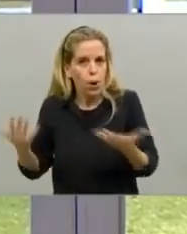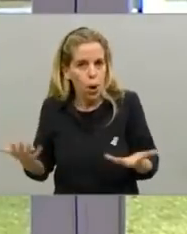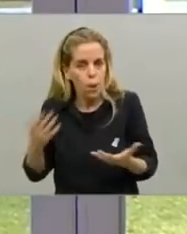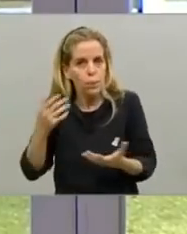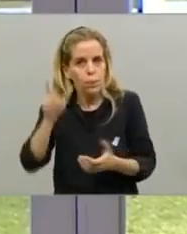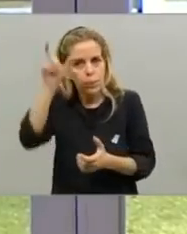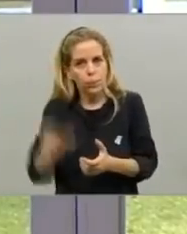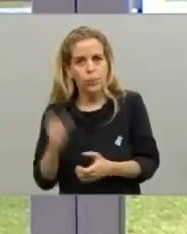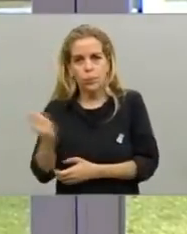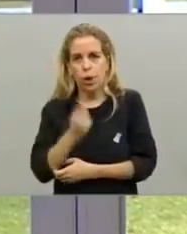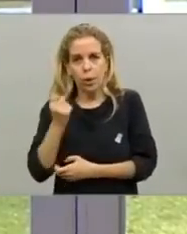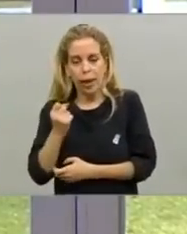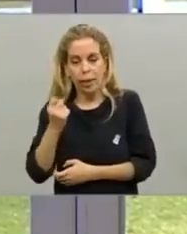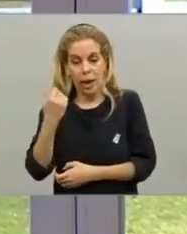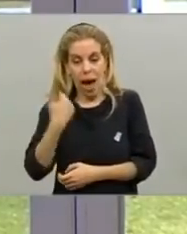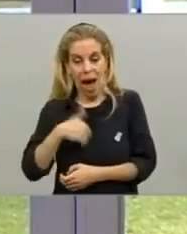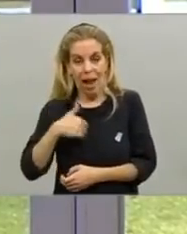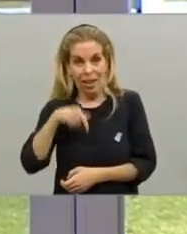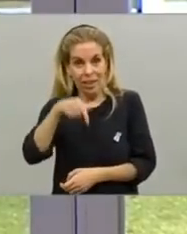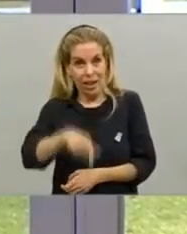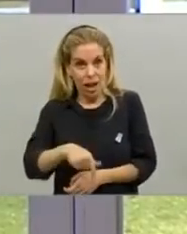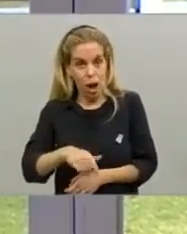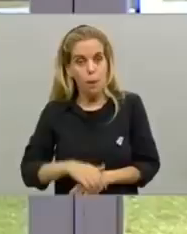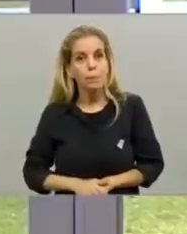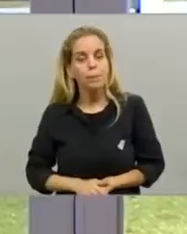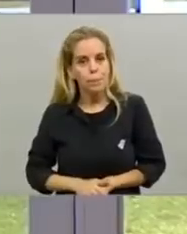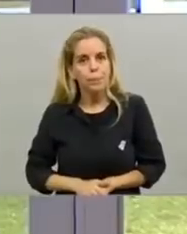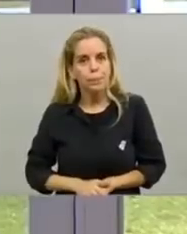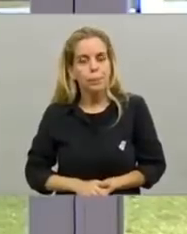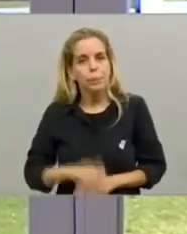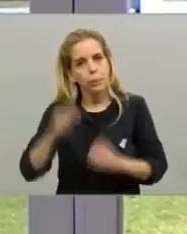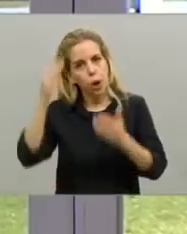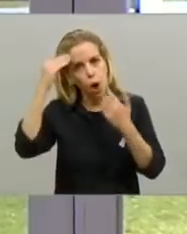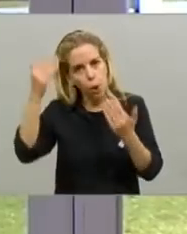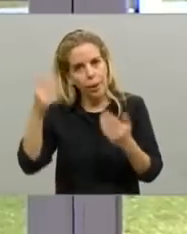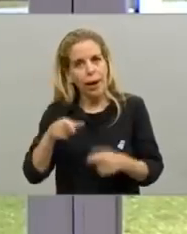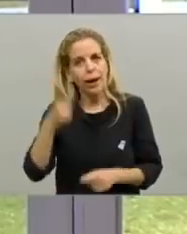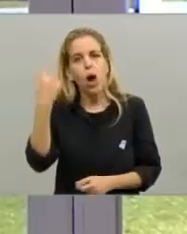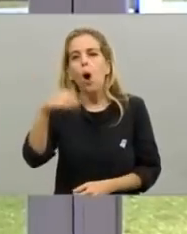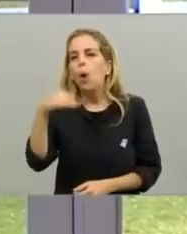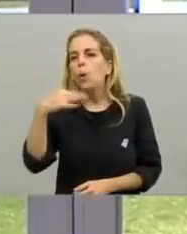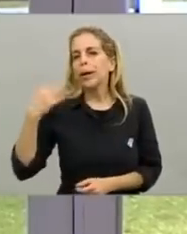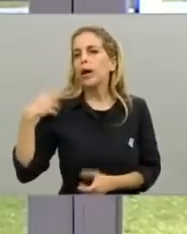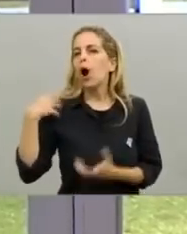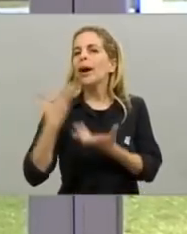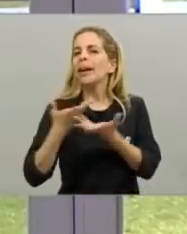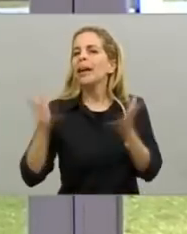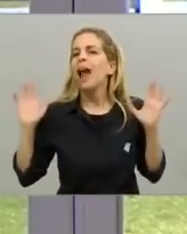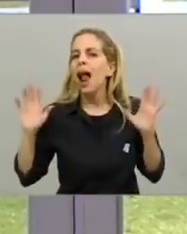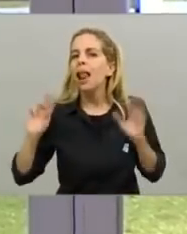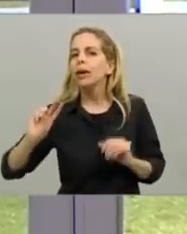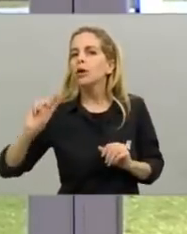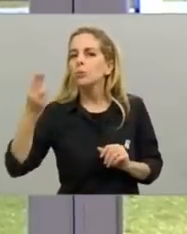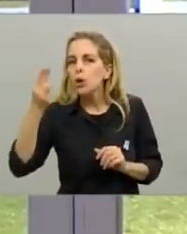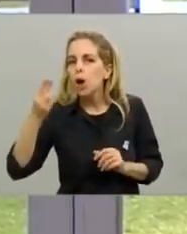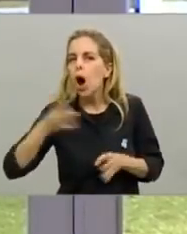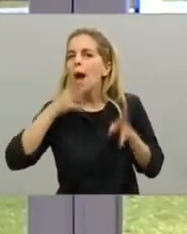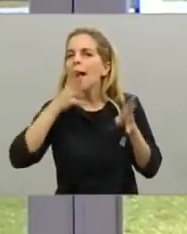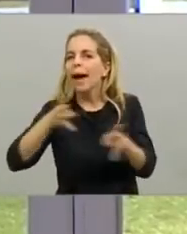La Argentina lo registra como el único general muerto en combate que tenemos los